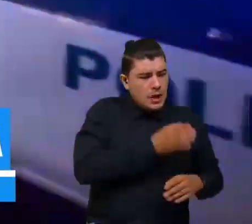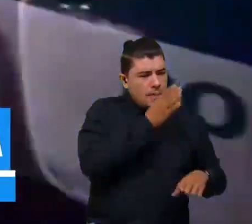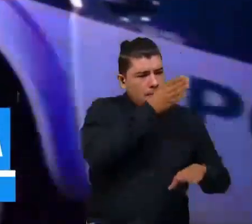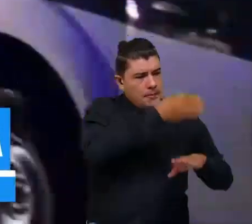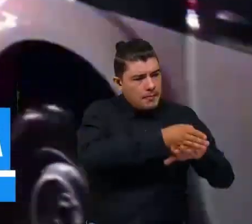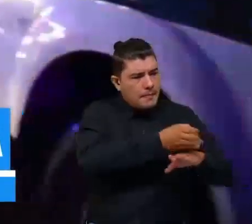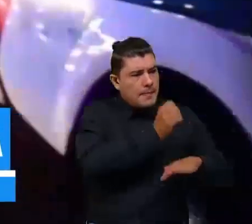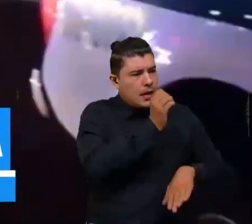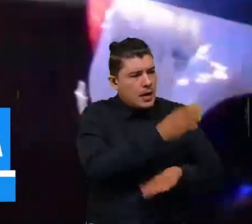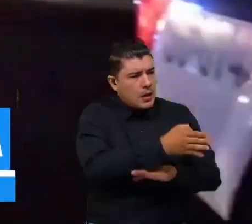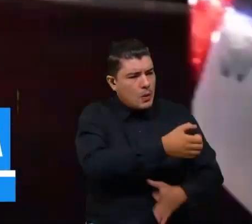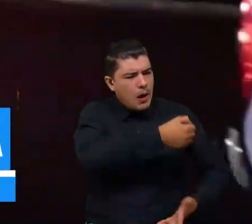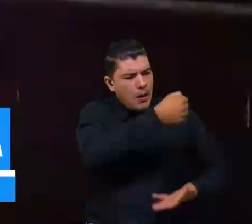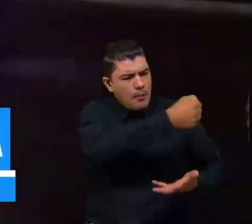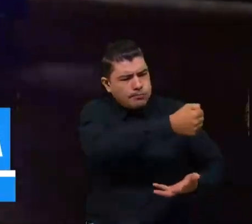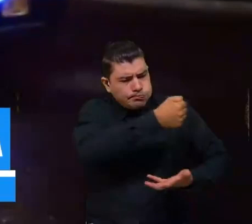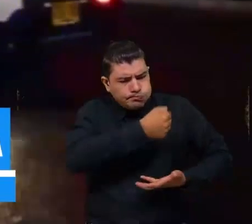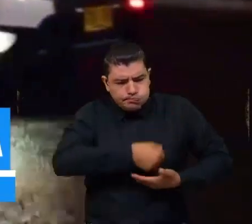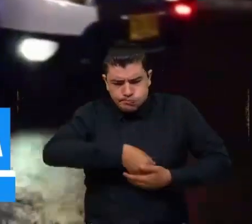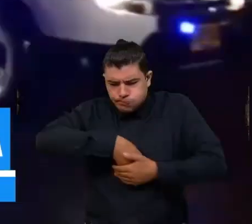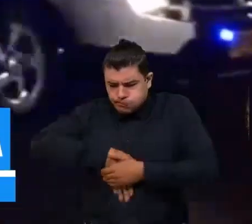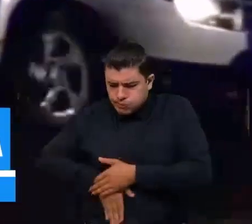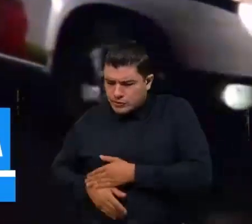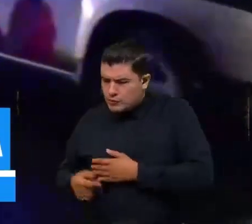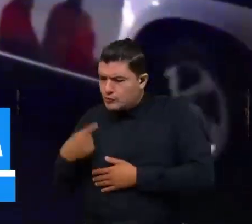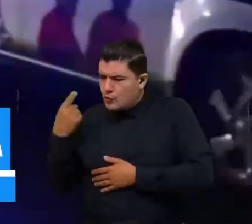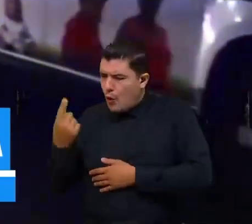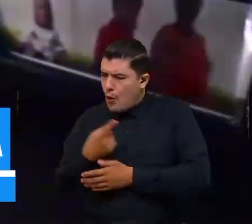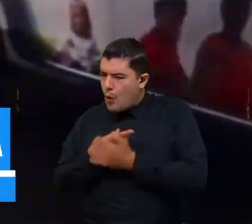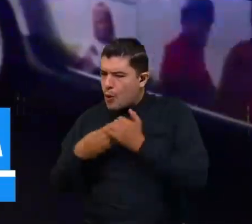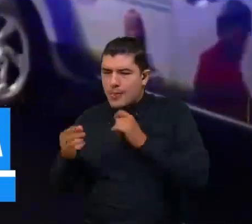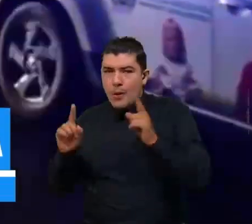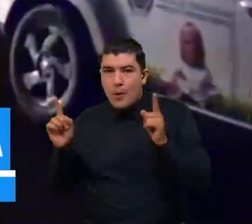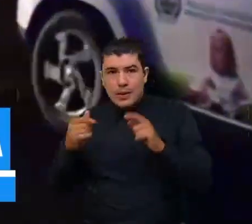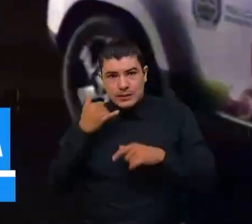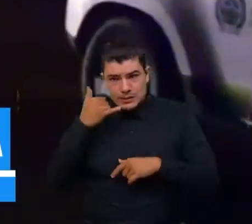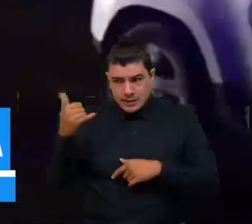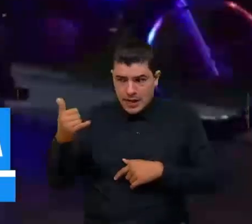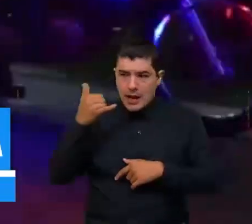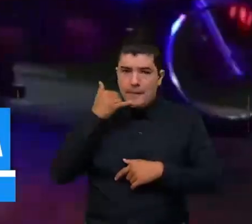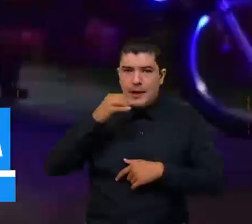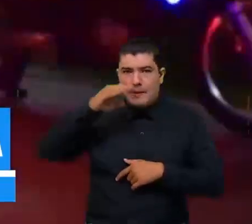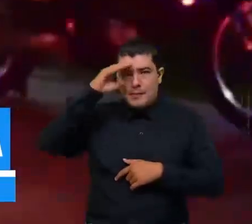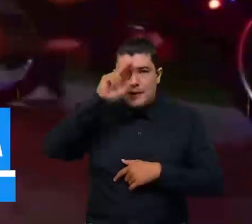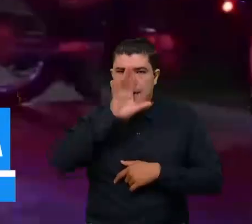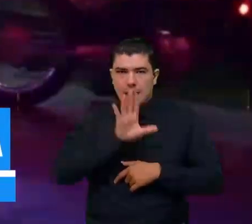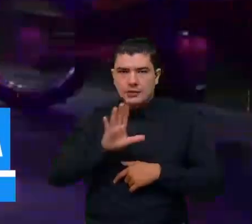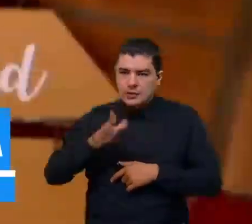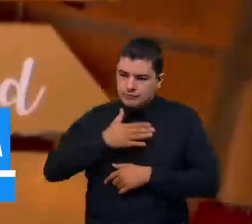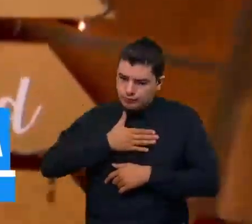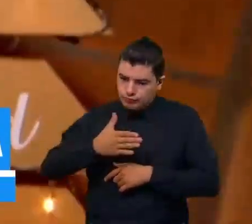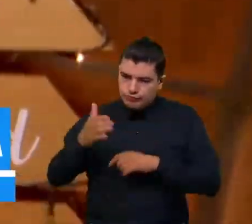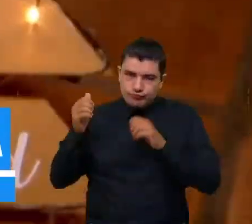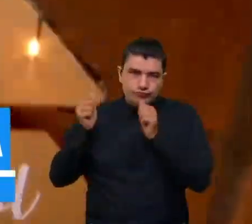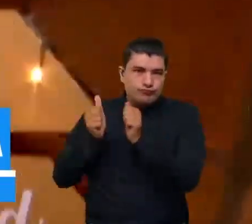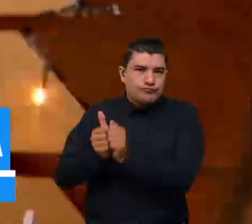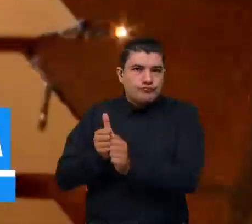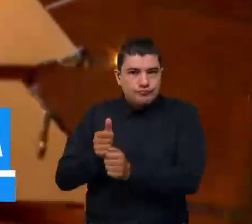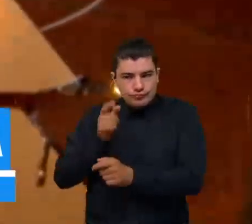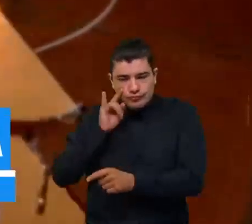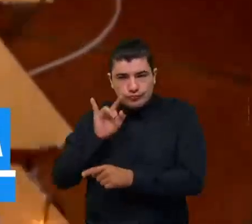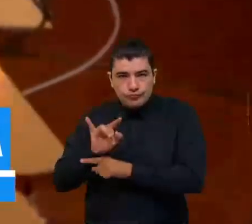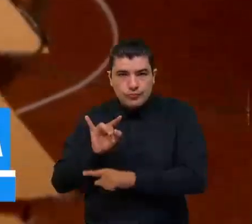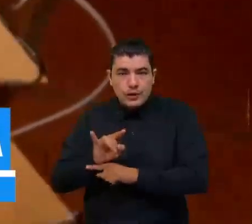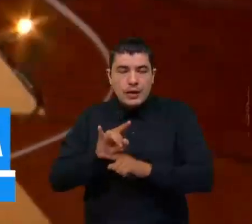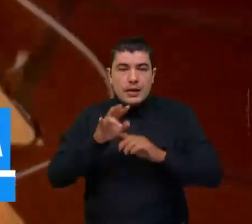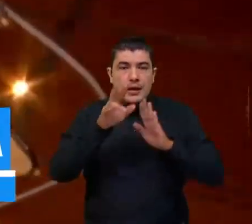dinero. Decirles también que sigamos adoptando todas las medidas contra la COVID-19. Por su parte, las directivas de la